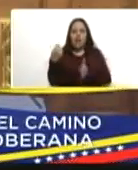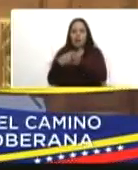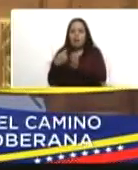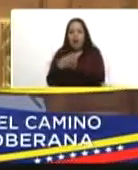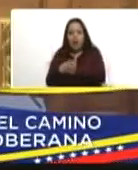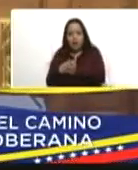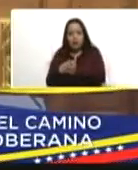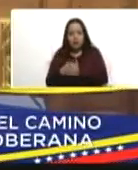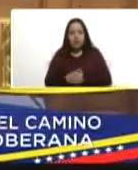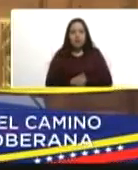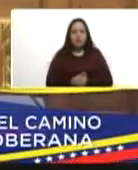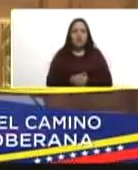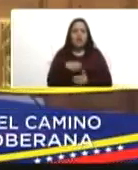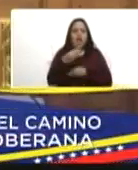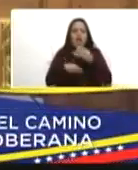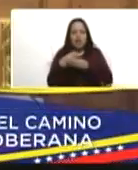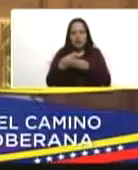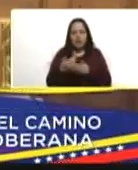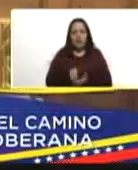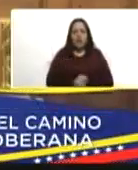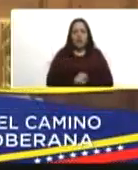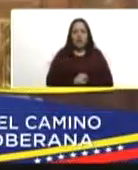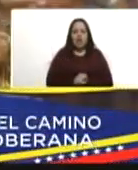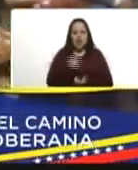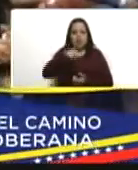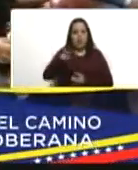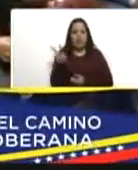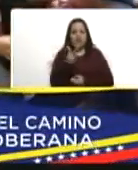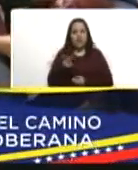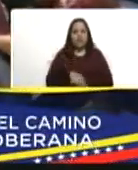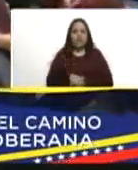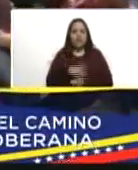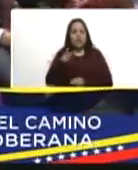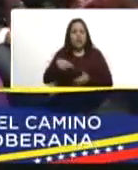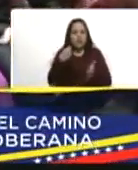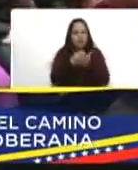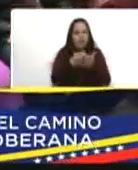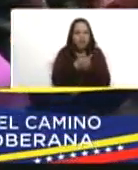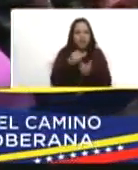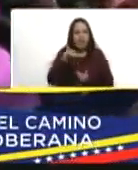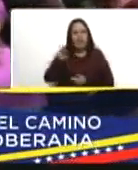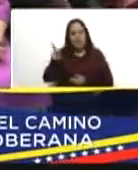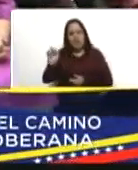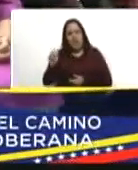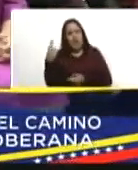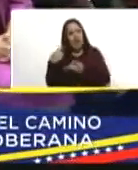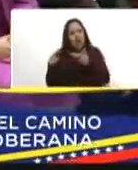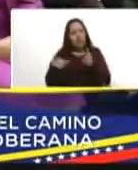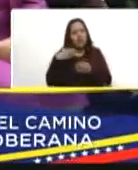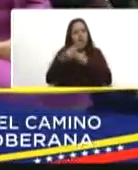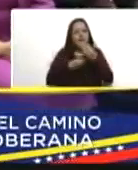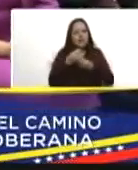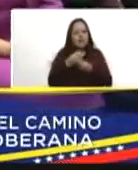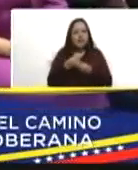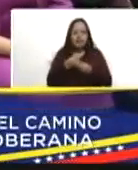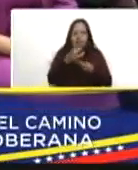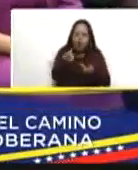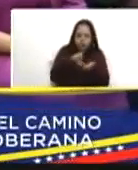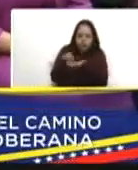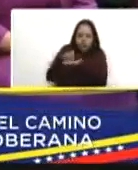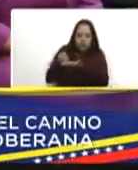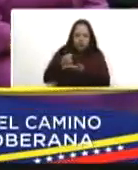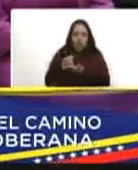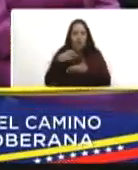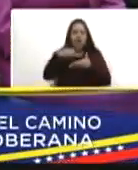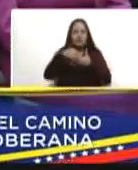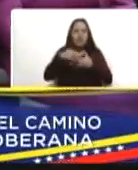por el país consolidando la cultura de pago de impuestos y tributos al recaudar el equivalente en dólares